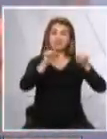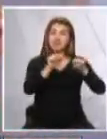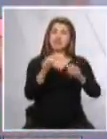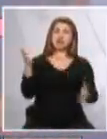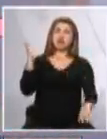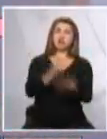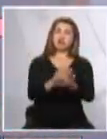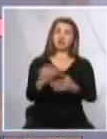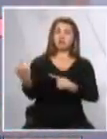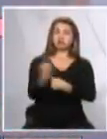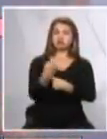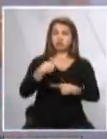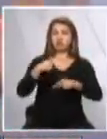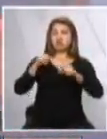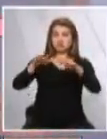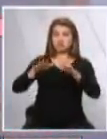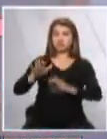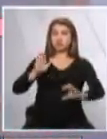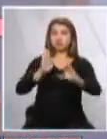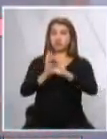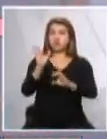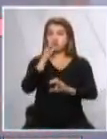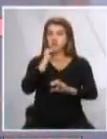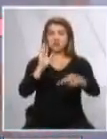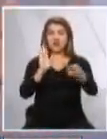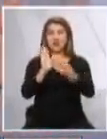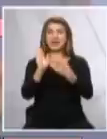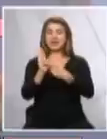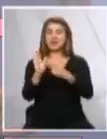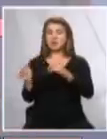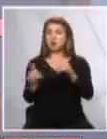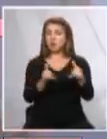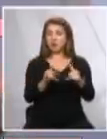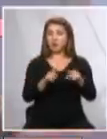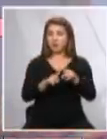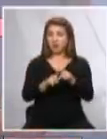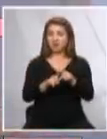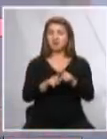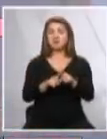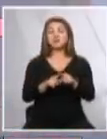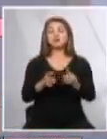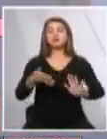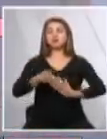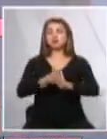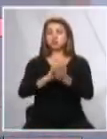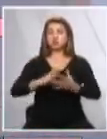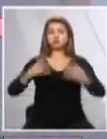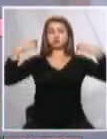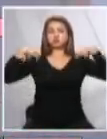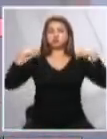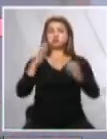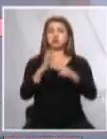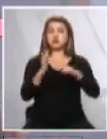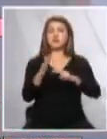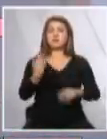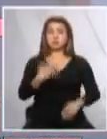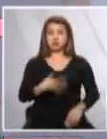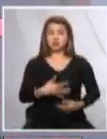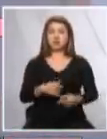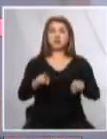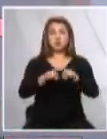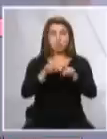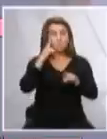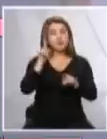a hoy llamar a una asamblea constituyente que no está en las reglas del juego. Con todo, y asumiendo de que hay un problema importante de